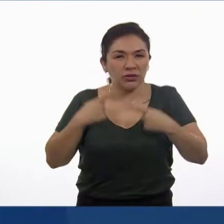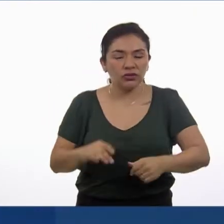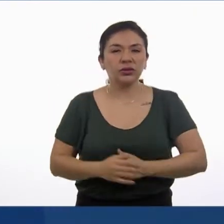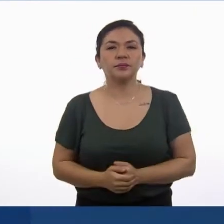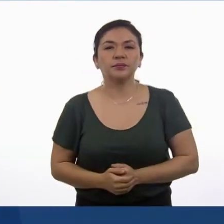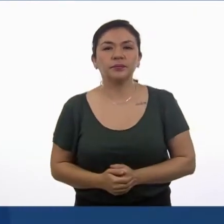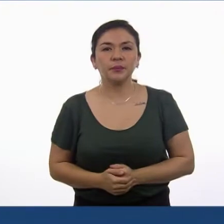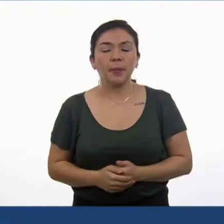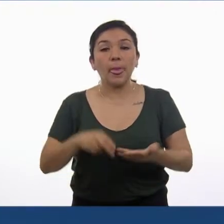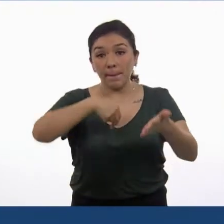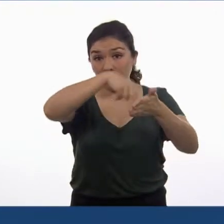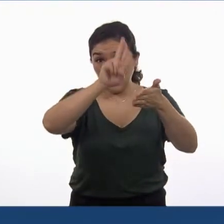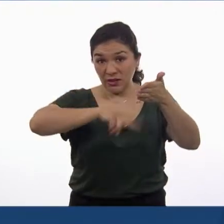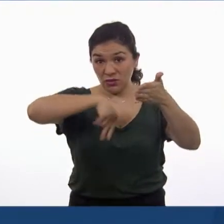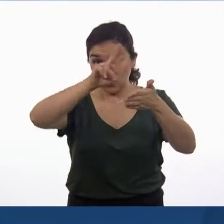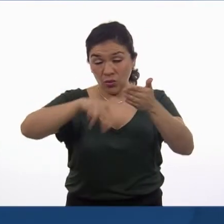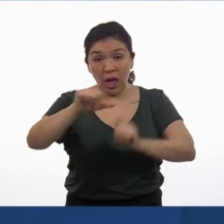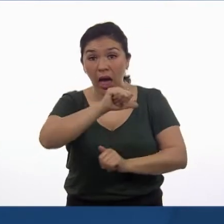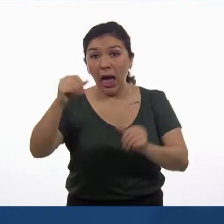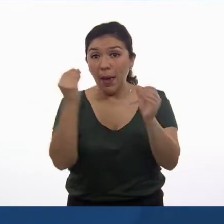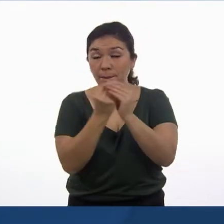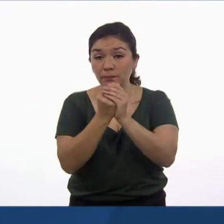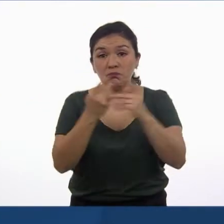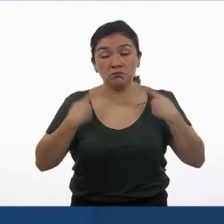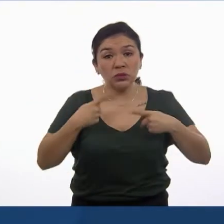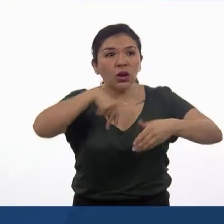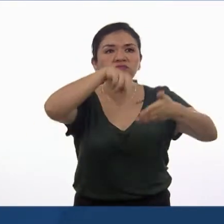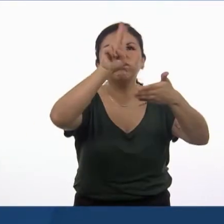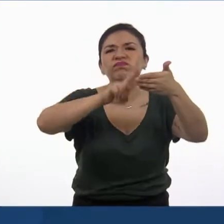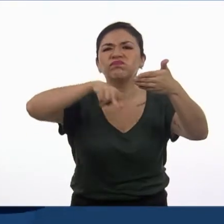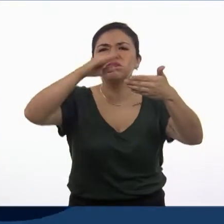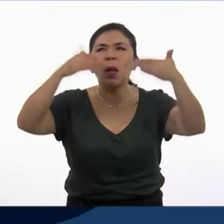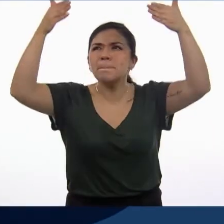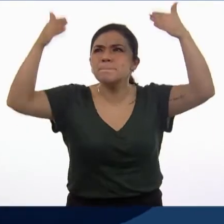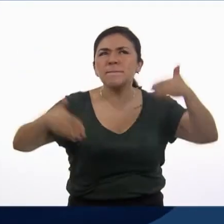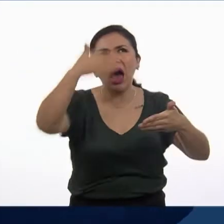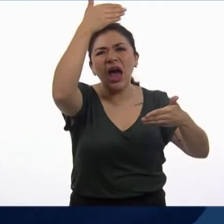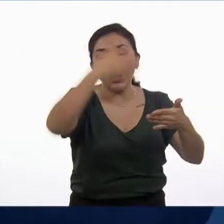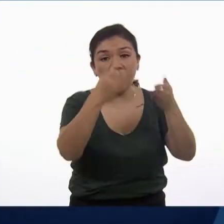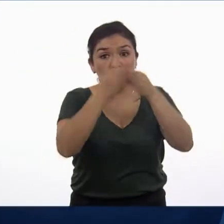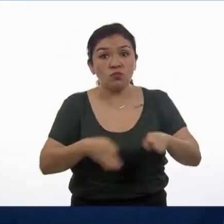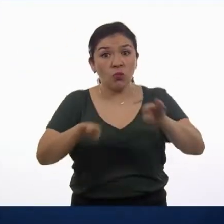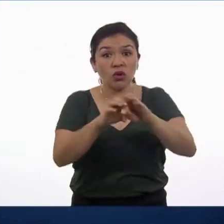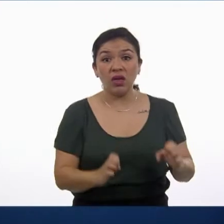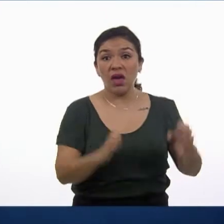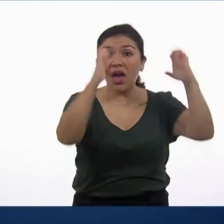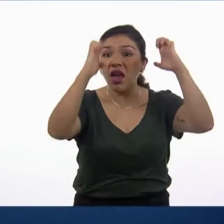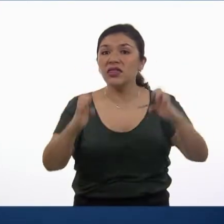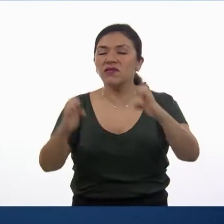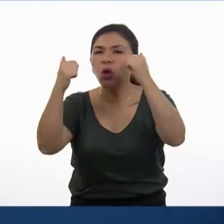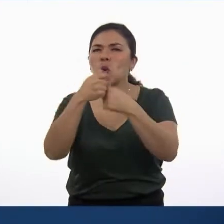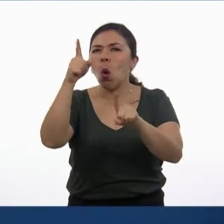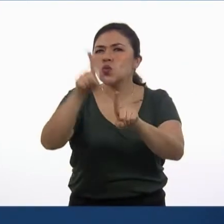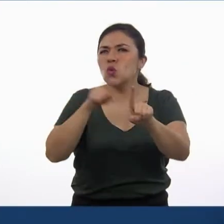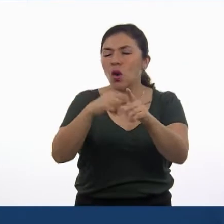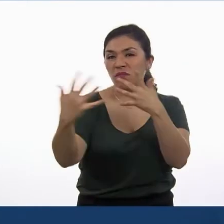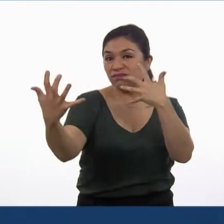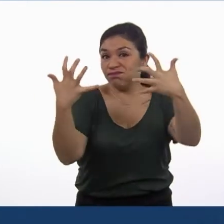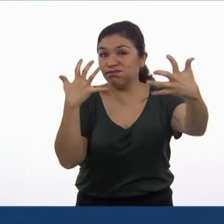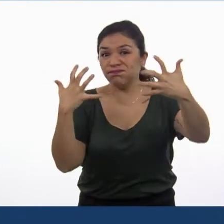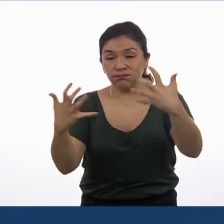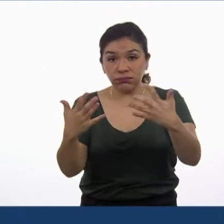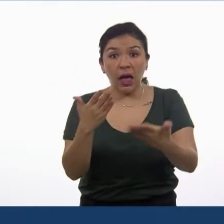Pintura. Los pintores decoraban los muros de edificios importantes con frescos de vivos colores.